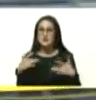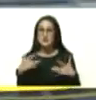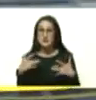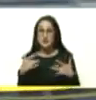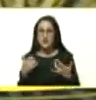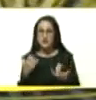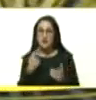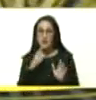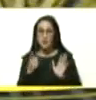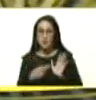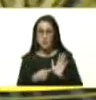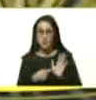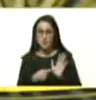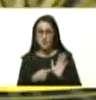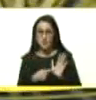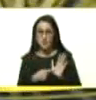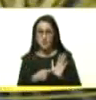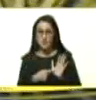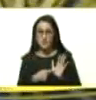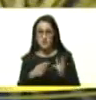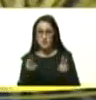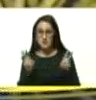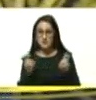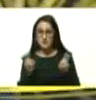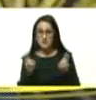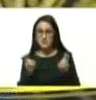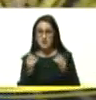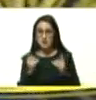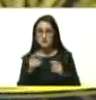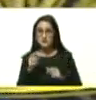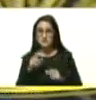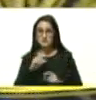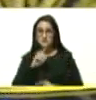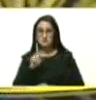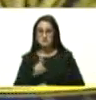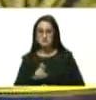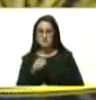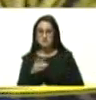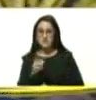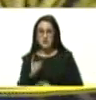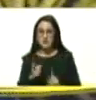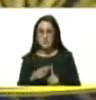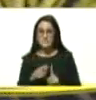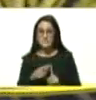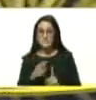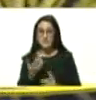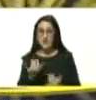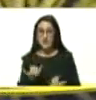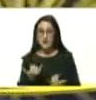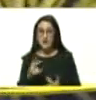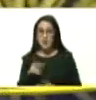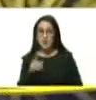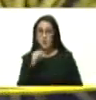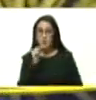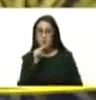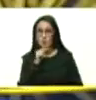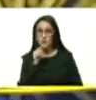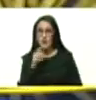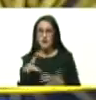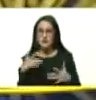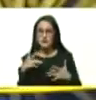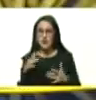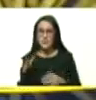ido cumpliendo, las perspectivas y un balance primario, pues, ya en el mes de octubre, sobre la actividad de